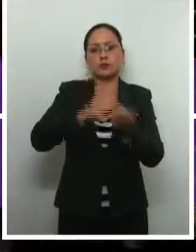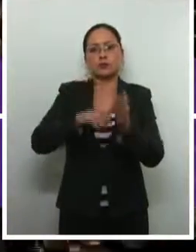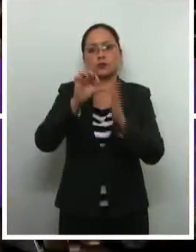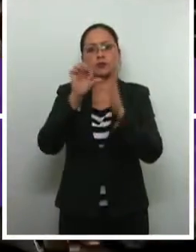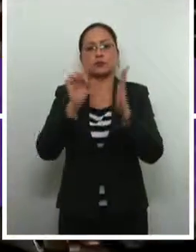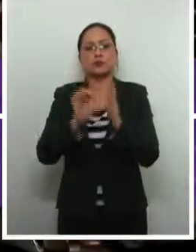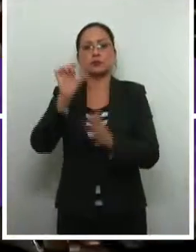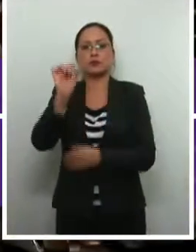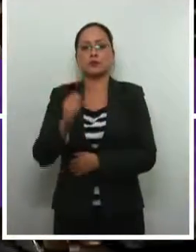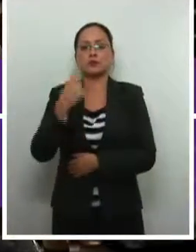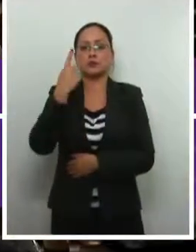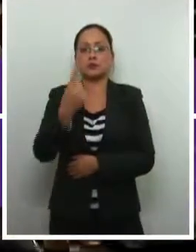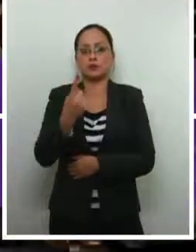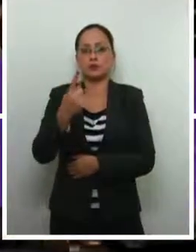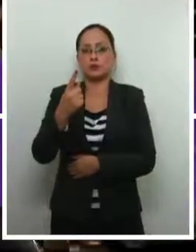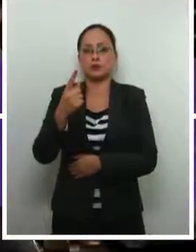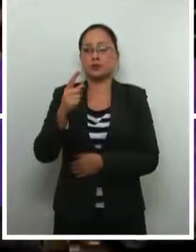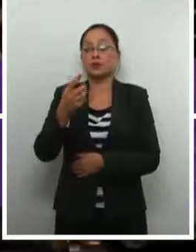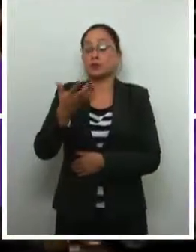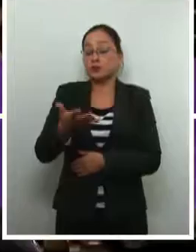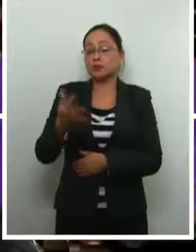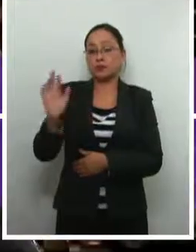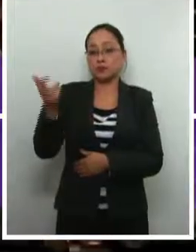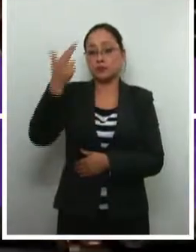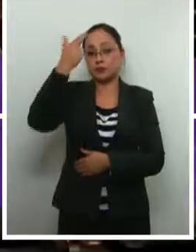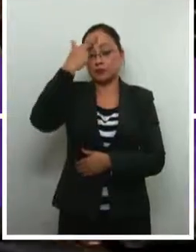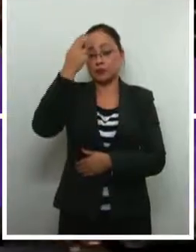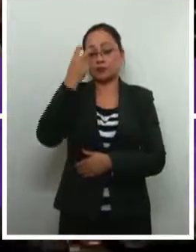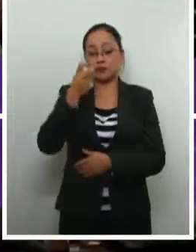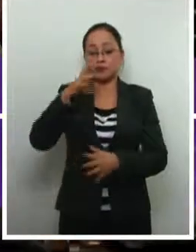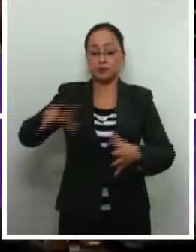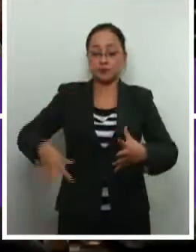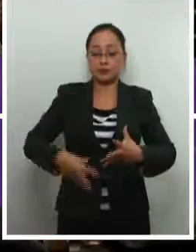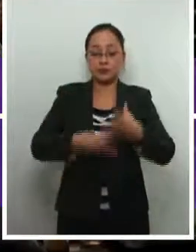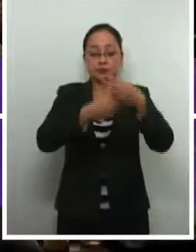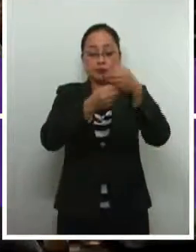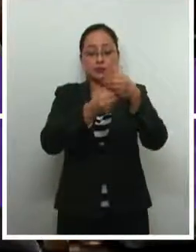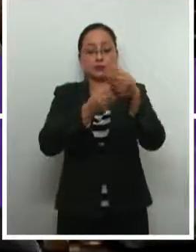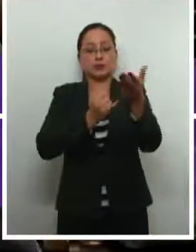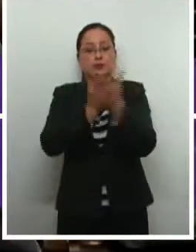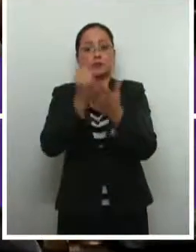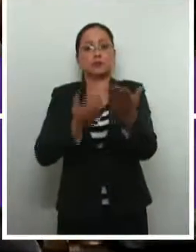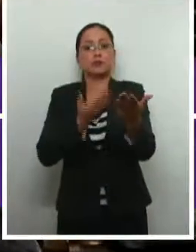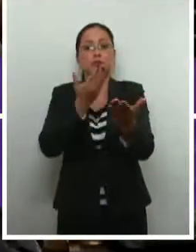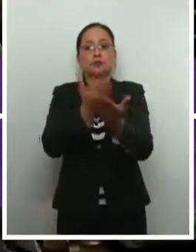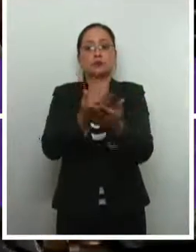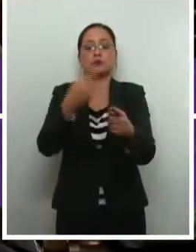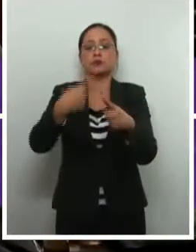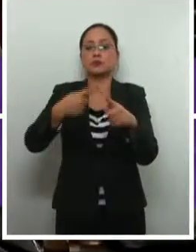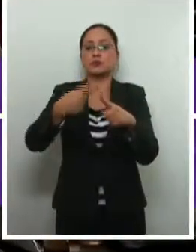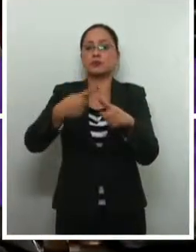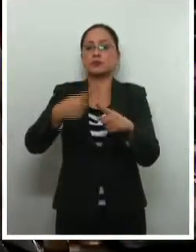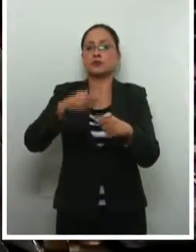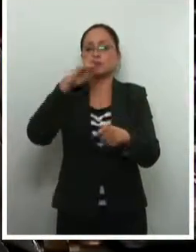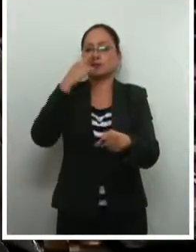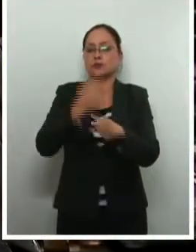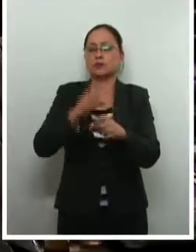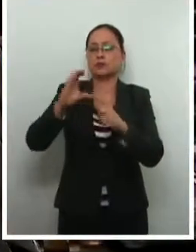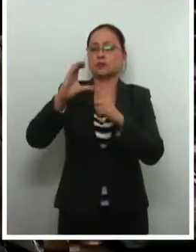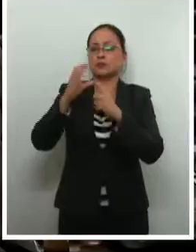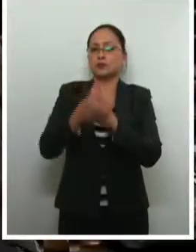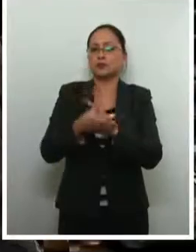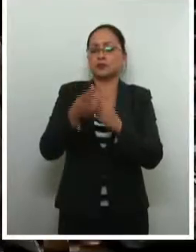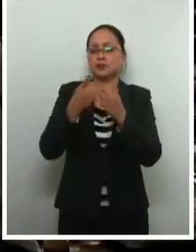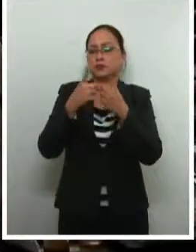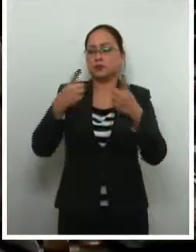21. Hay que recordar que el documento forma parte del dictamen presentado por la Comisión de